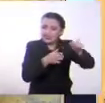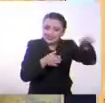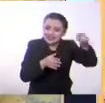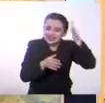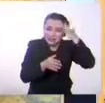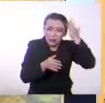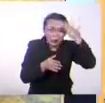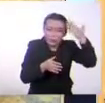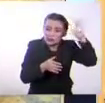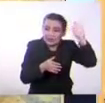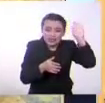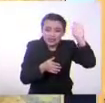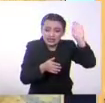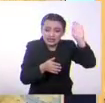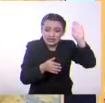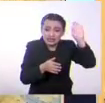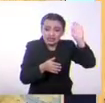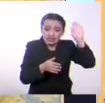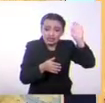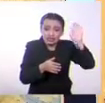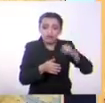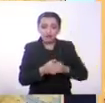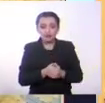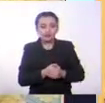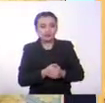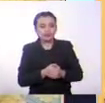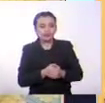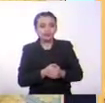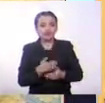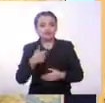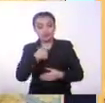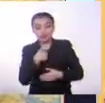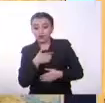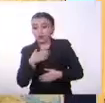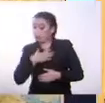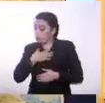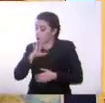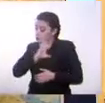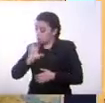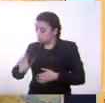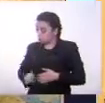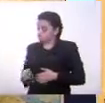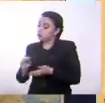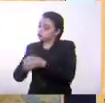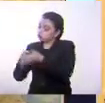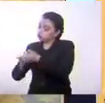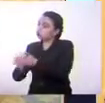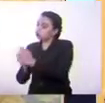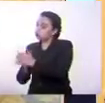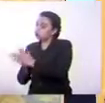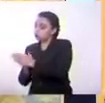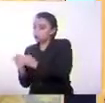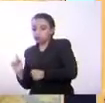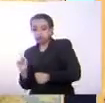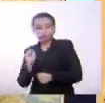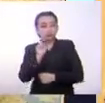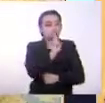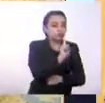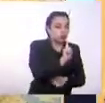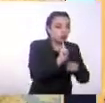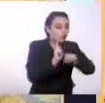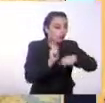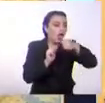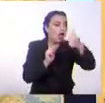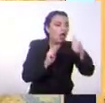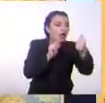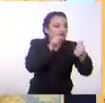pupusas? A mí no me gustan las pupusas, por ejemplo. Te pueden decir, a mí me gusta el pozole o a mí me